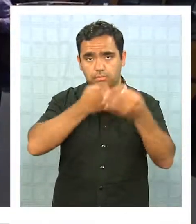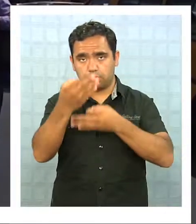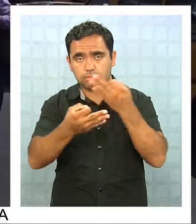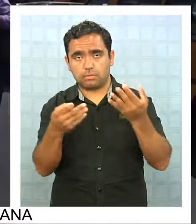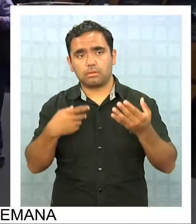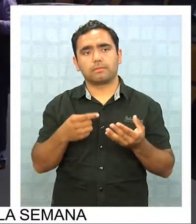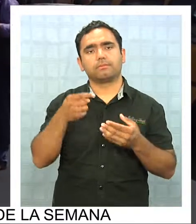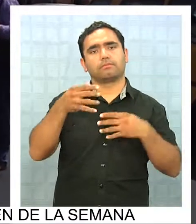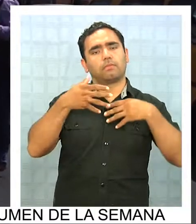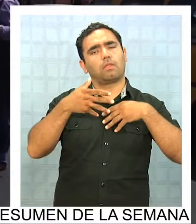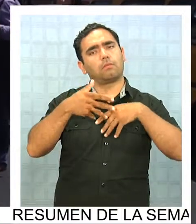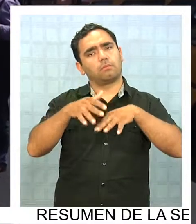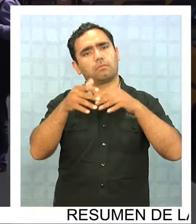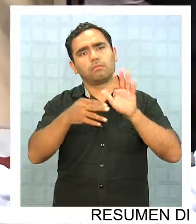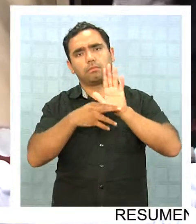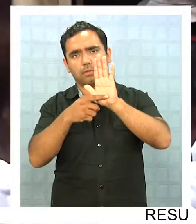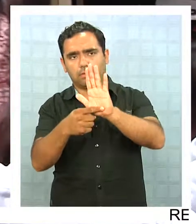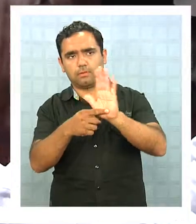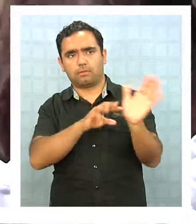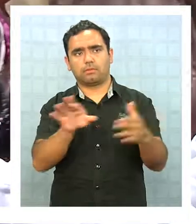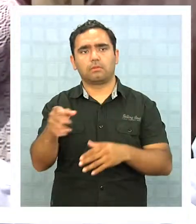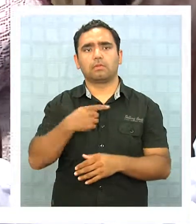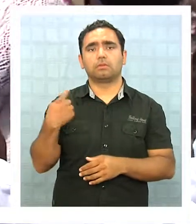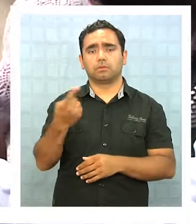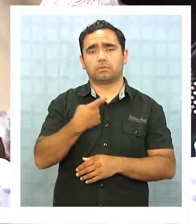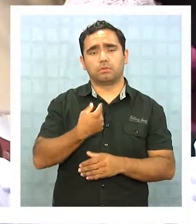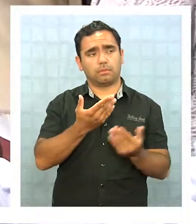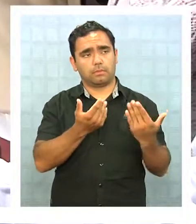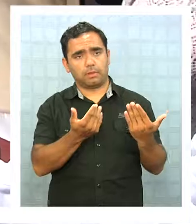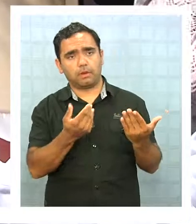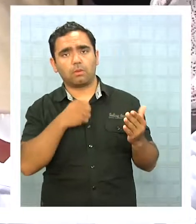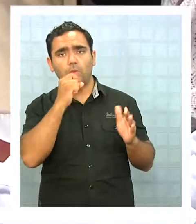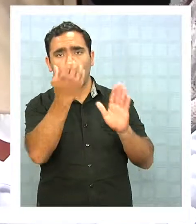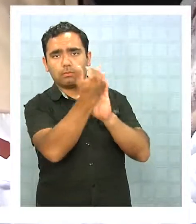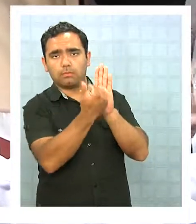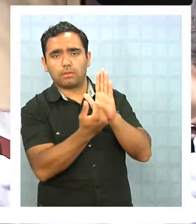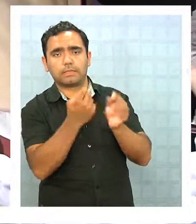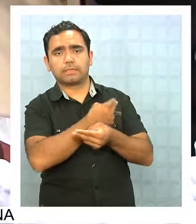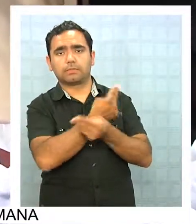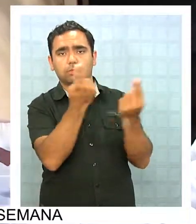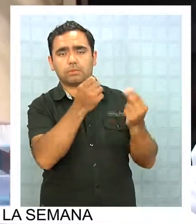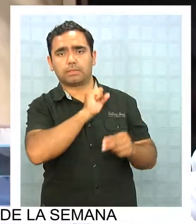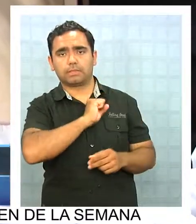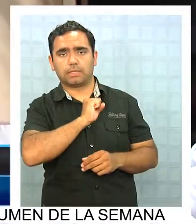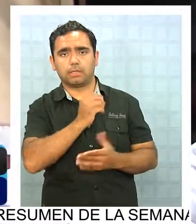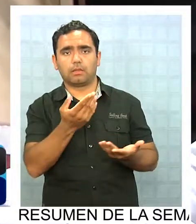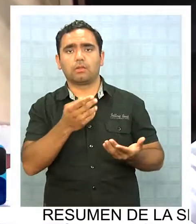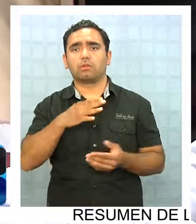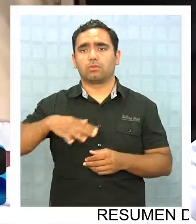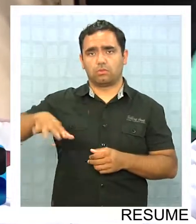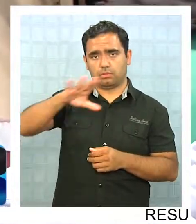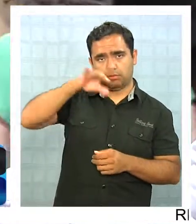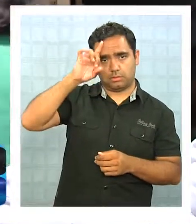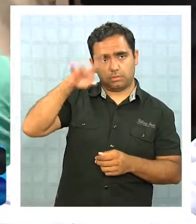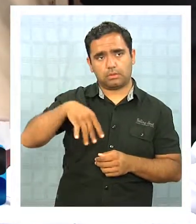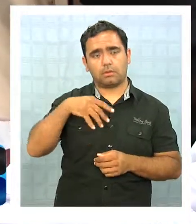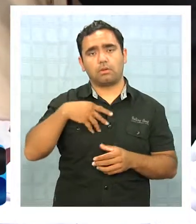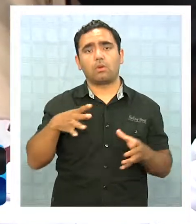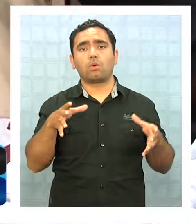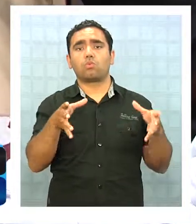masiva manifestación del sector. Estamos a la espera de los lineamientos de la Mesa Sectorial Pública en Santiago. Todos ya saben que la Comisión Mixta